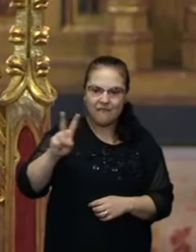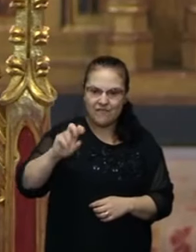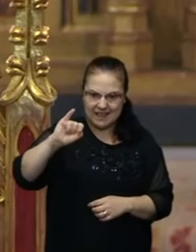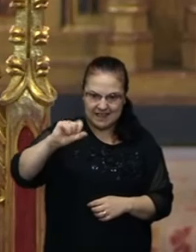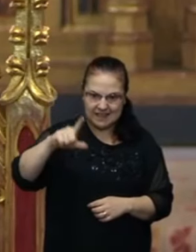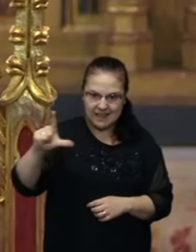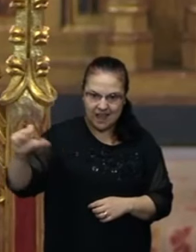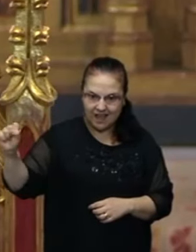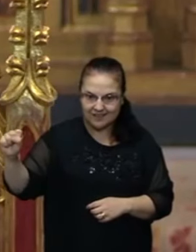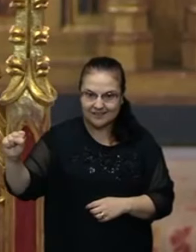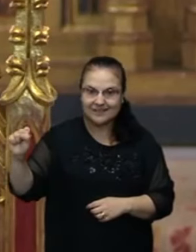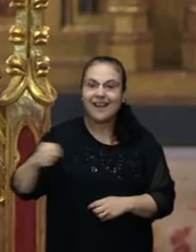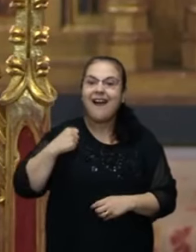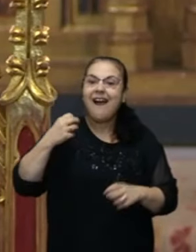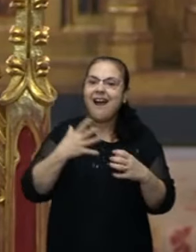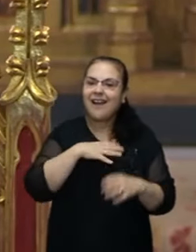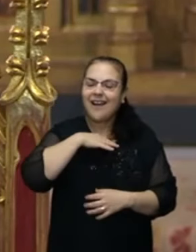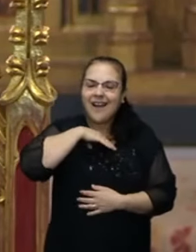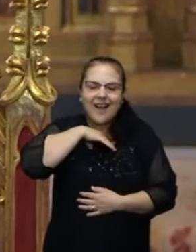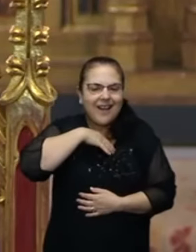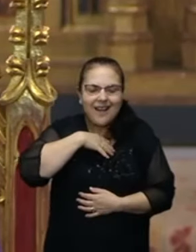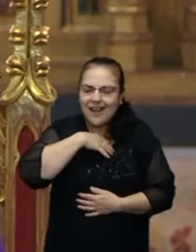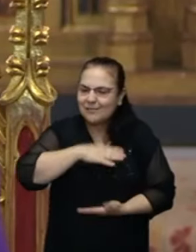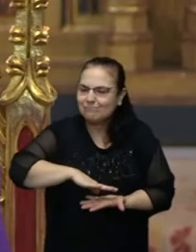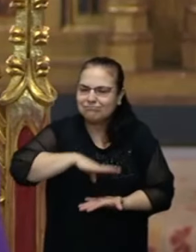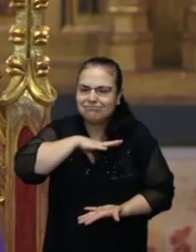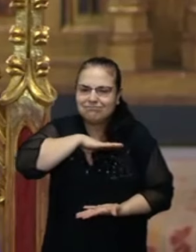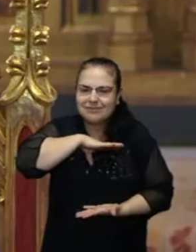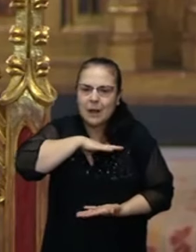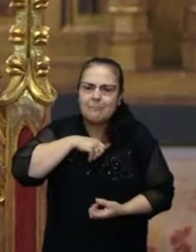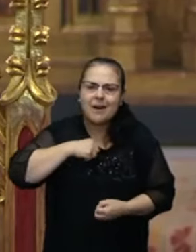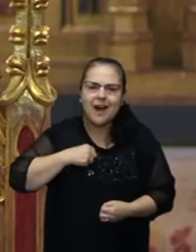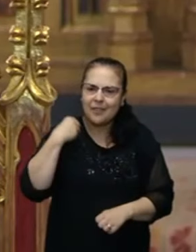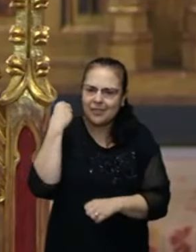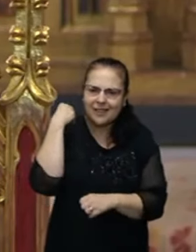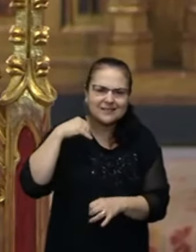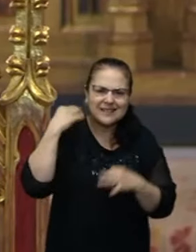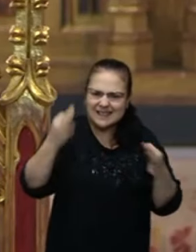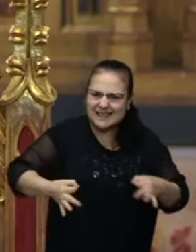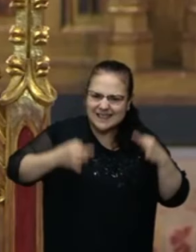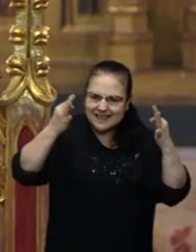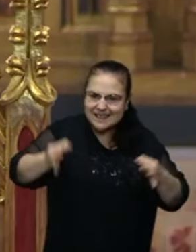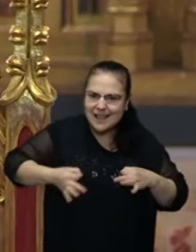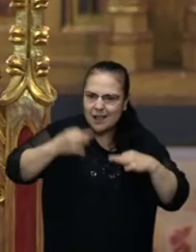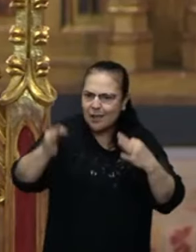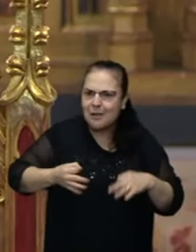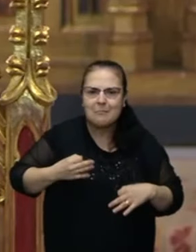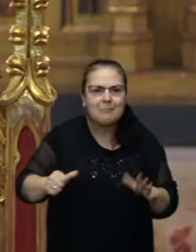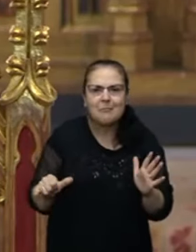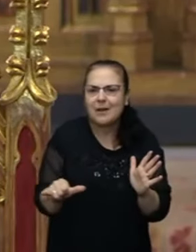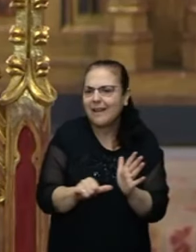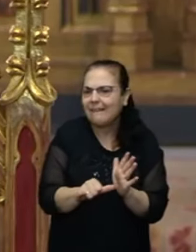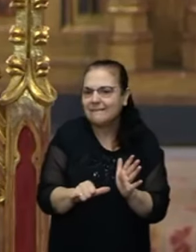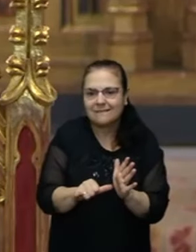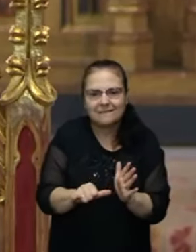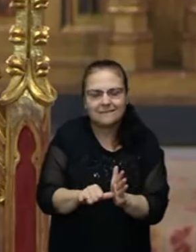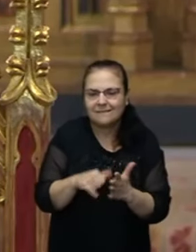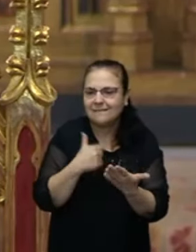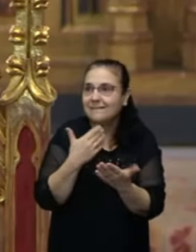sea capaz de guiar siempre a la feligresía a una mayor cercanía al Padre Dios.